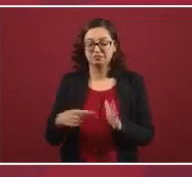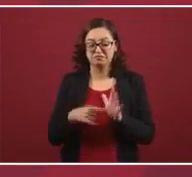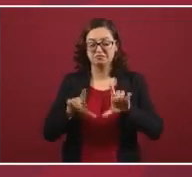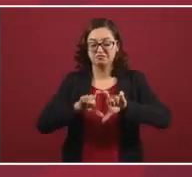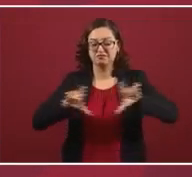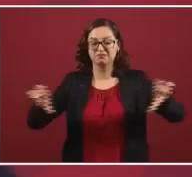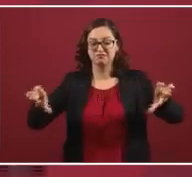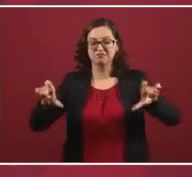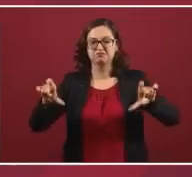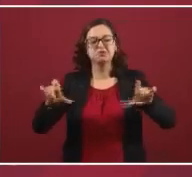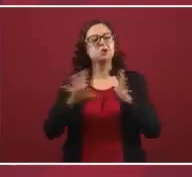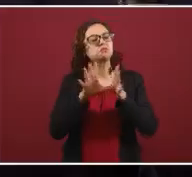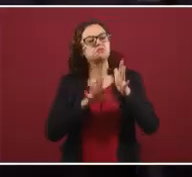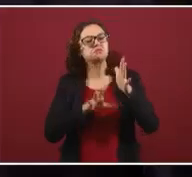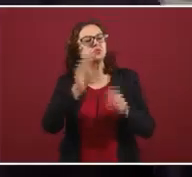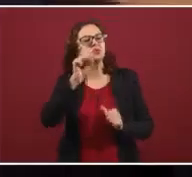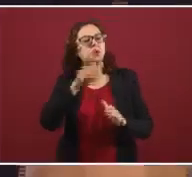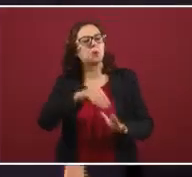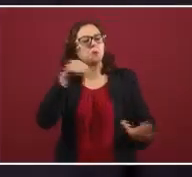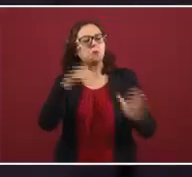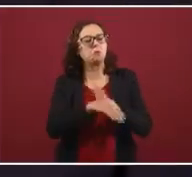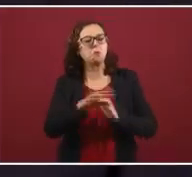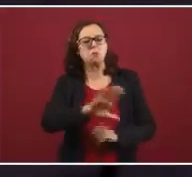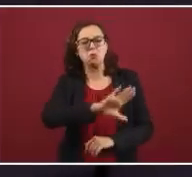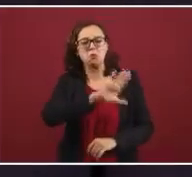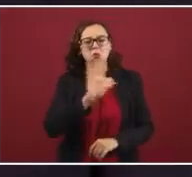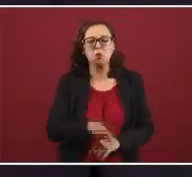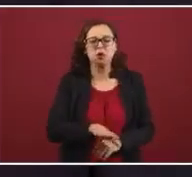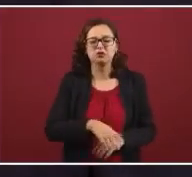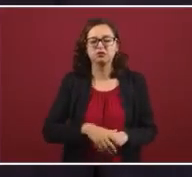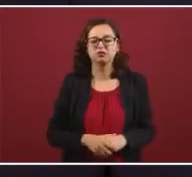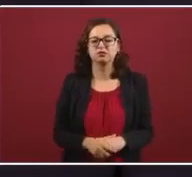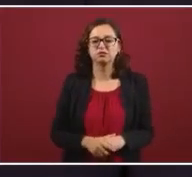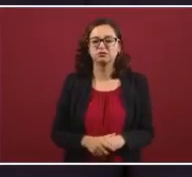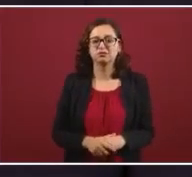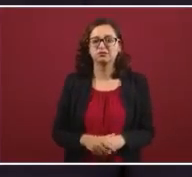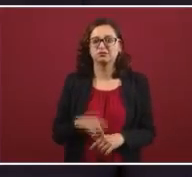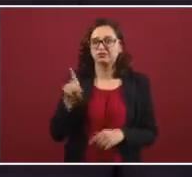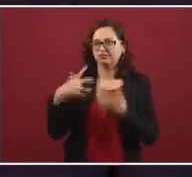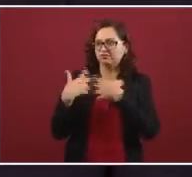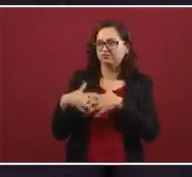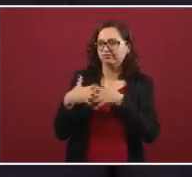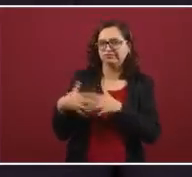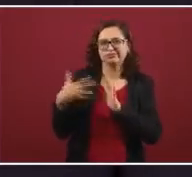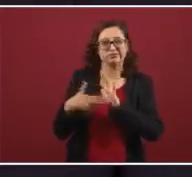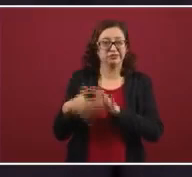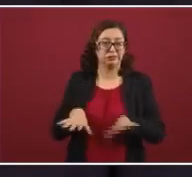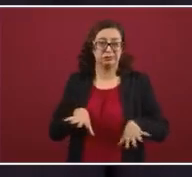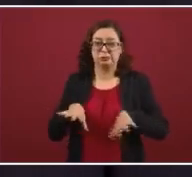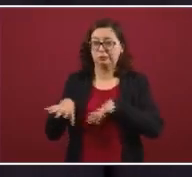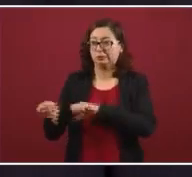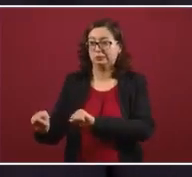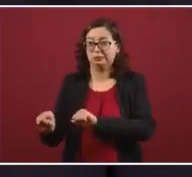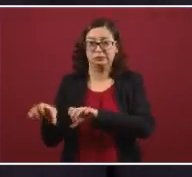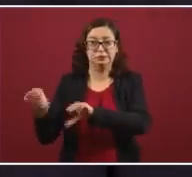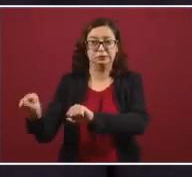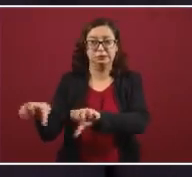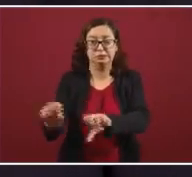Y la toma de los talleres. Y allá, al